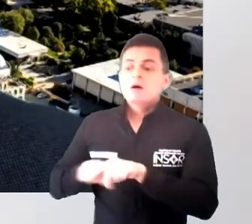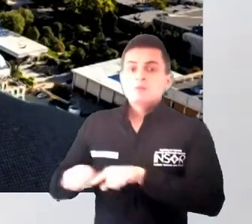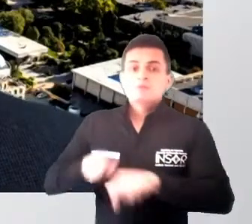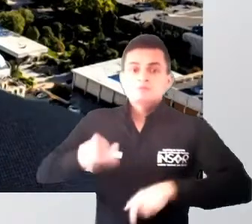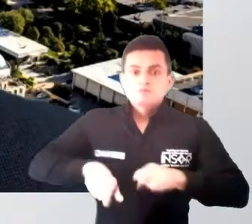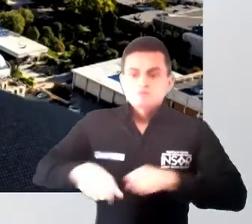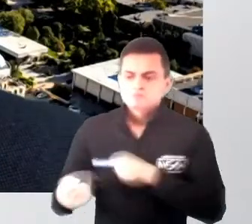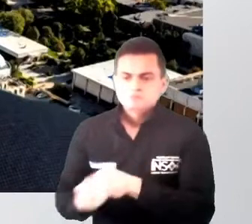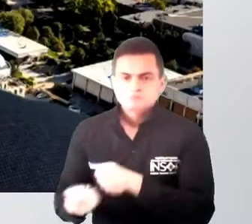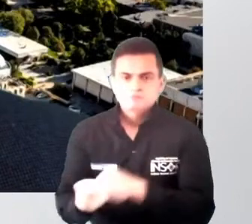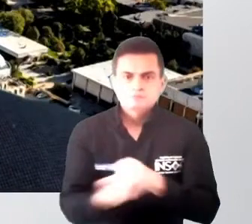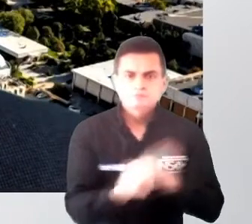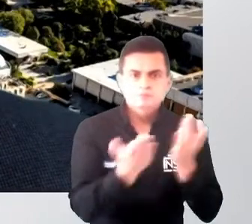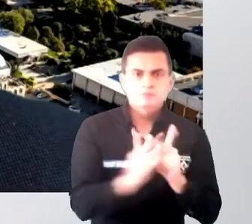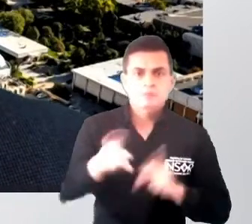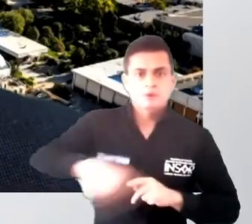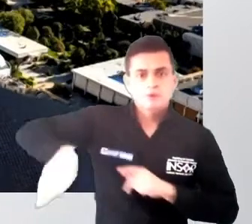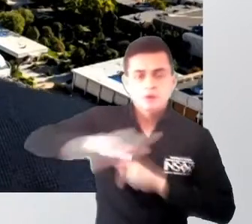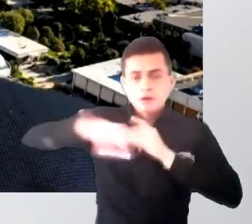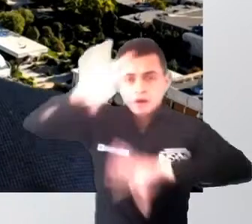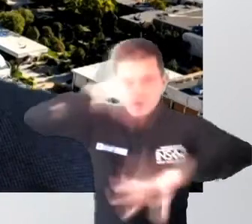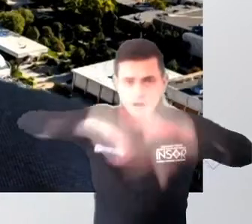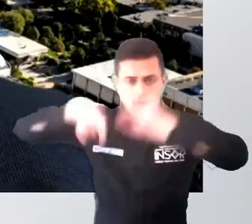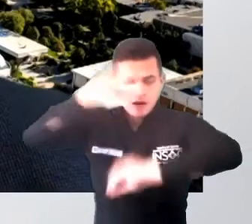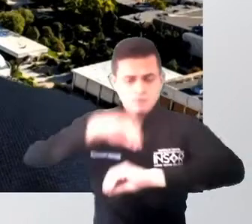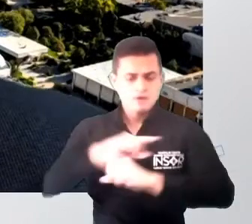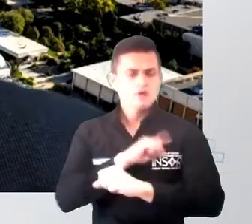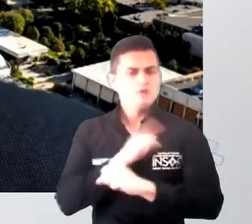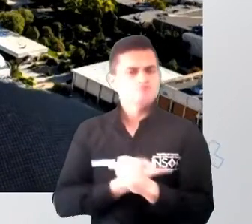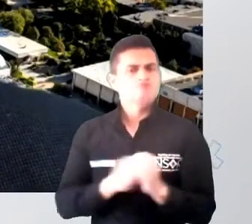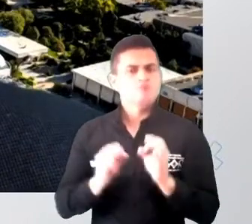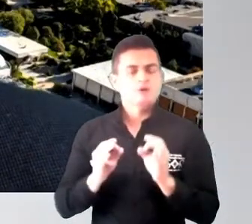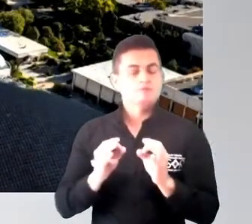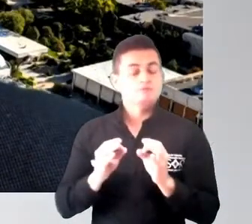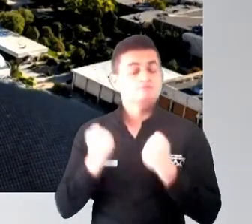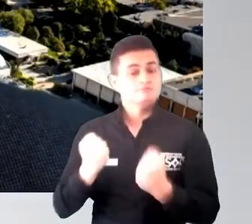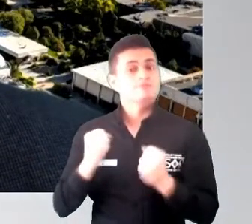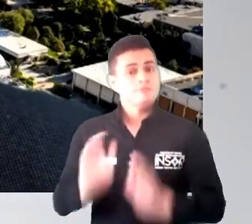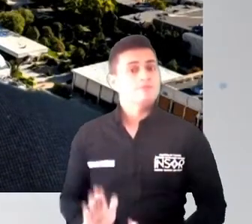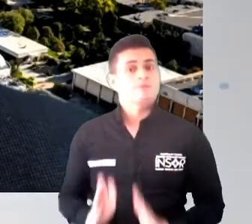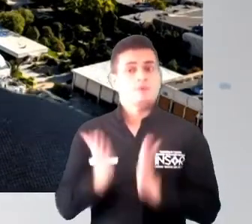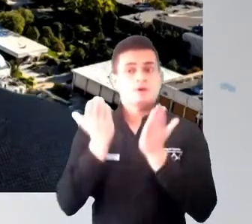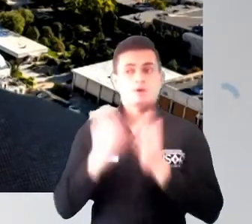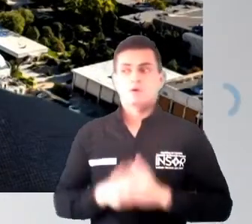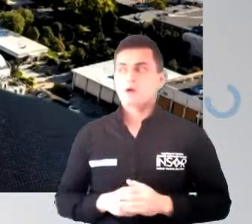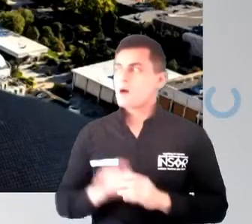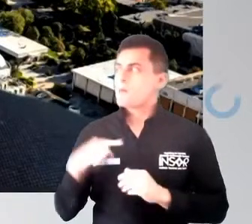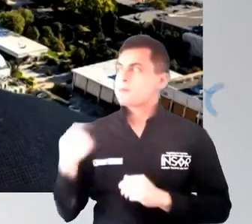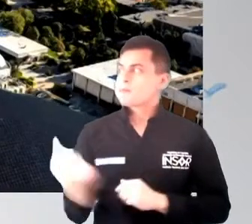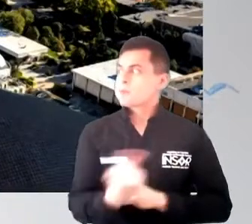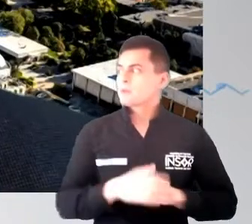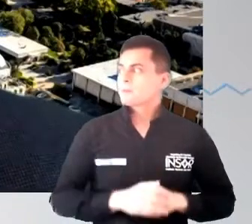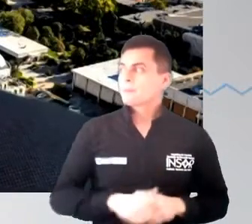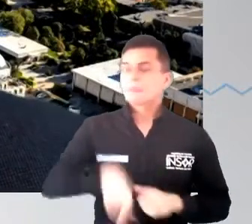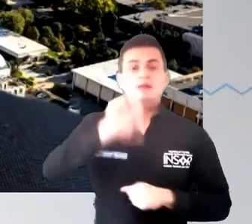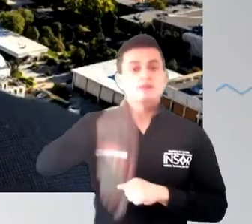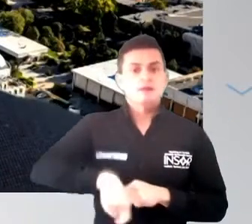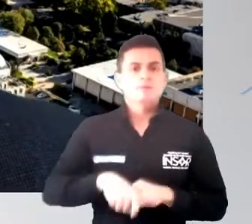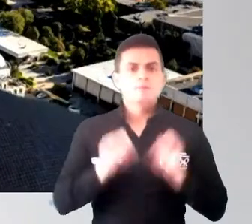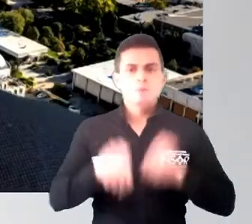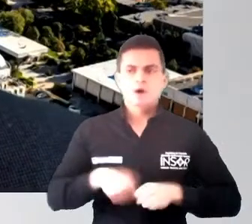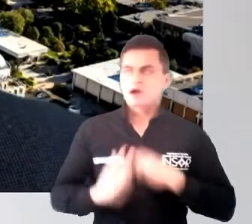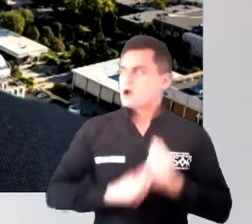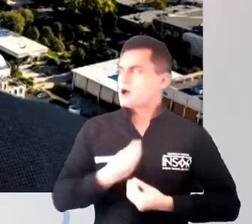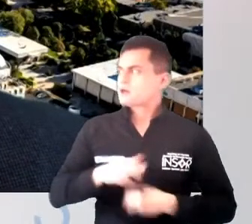a aprender de una manera más fuerte y más y mucho mejor. Debemos averiguar cómo hacerlo. Y